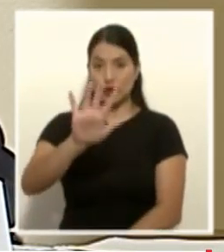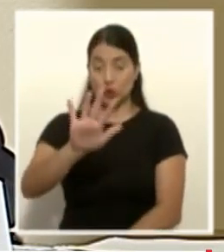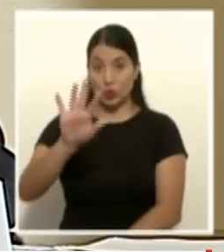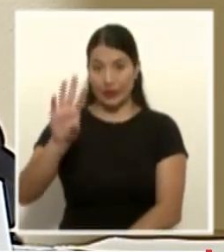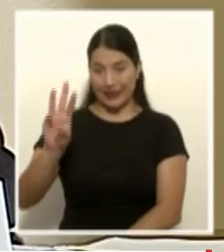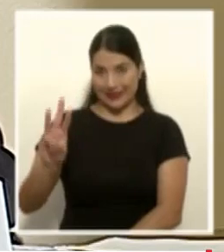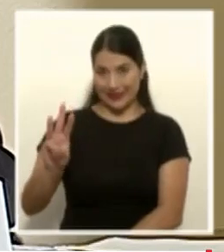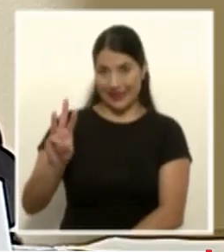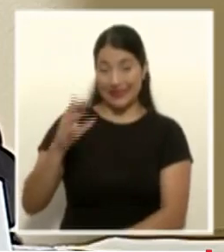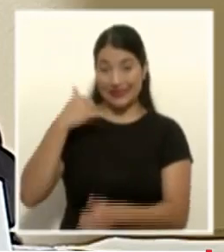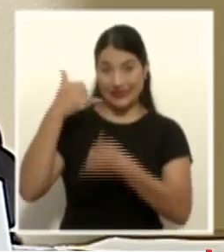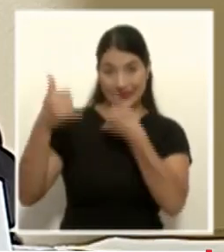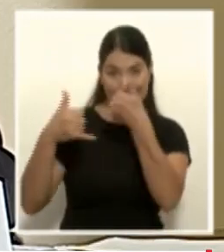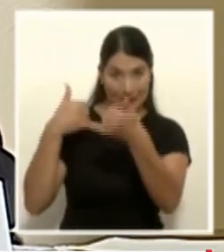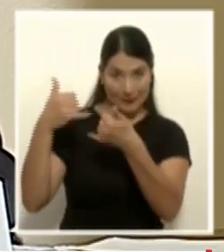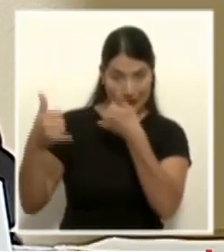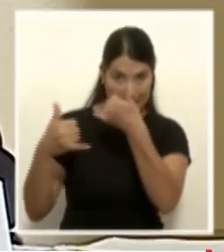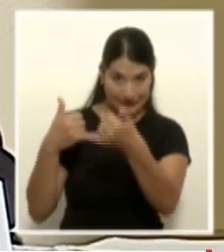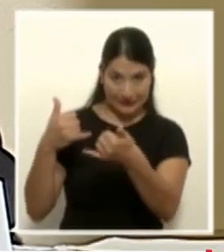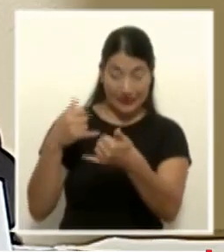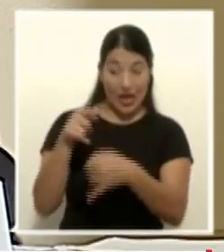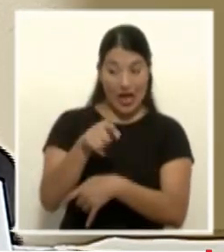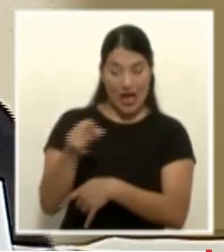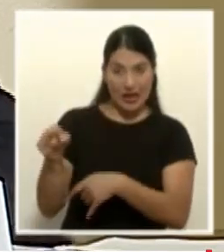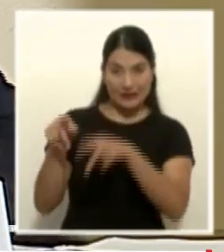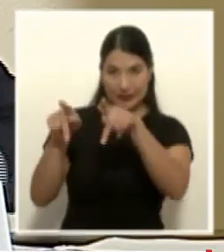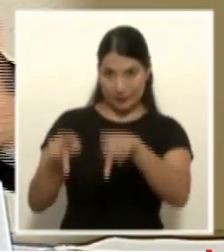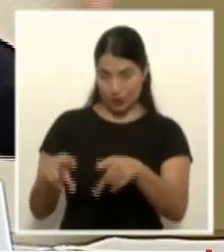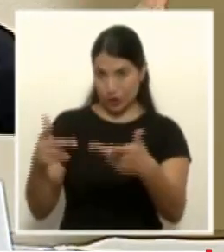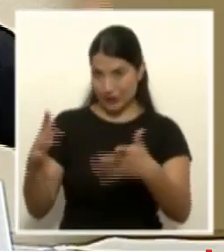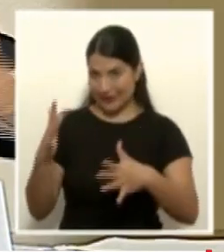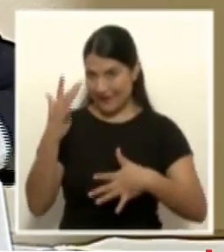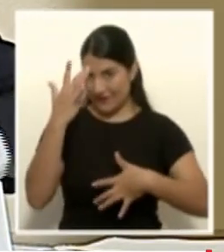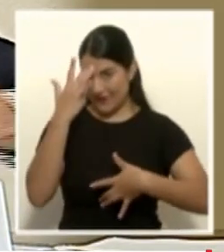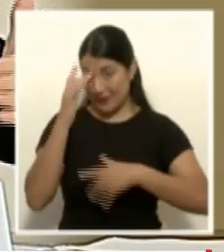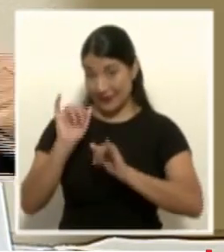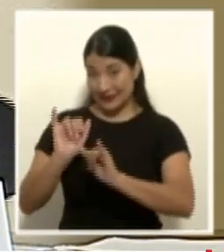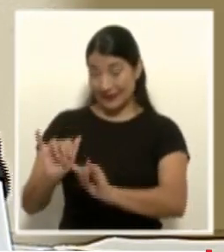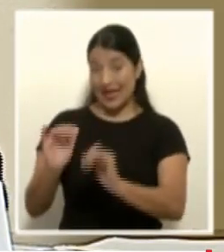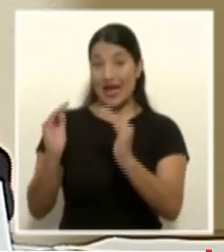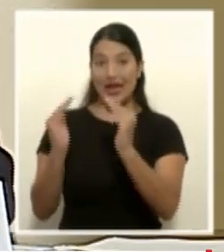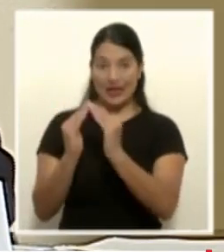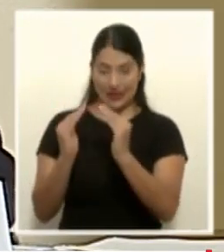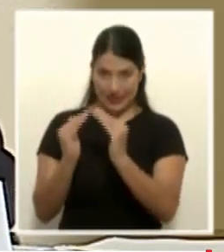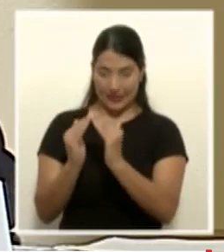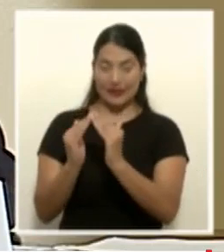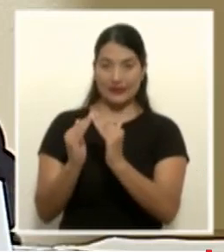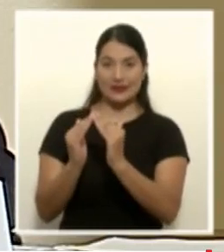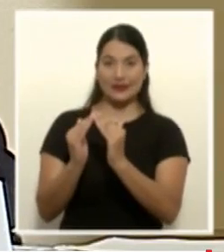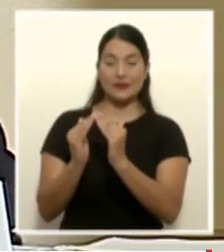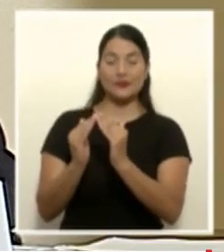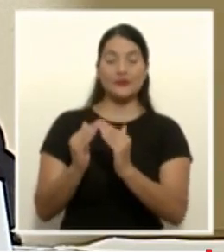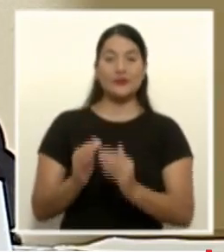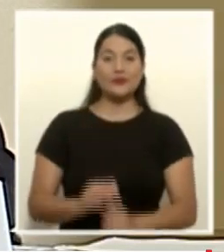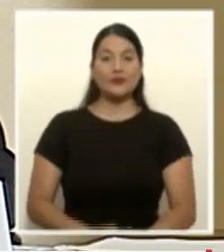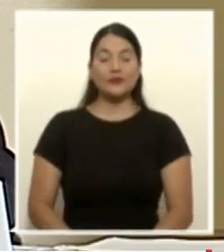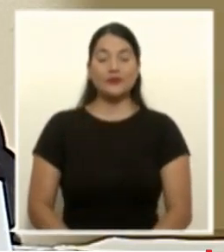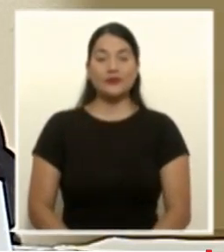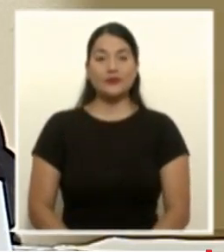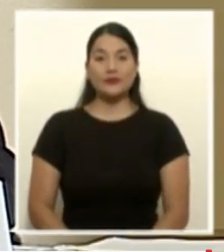53.856 llamadas telefónicas a todos estos pacientes a lo largo de sus respectivas